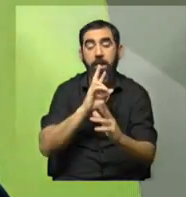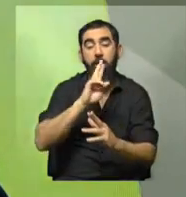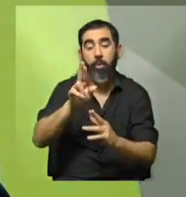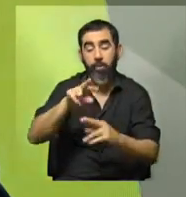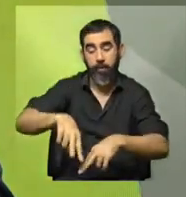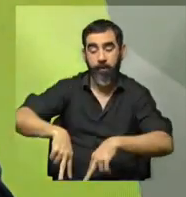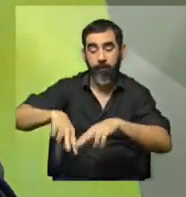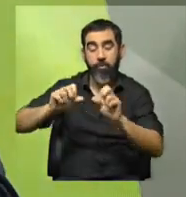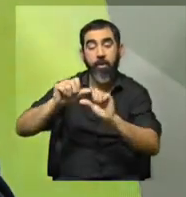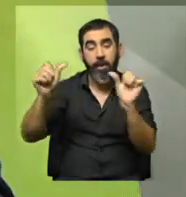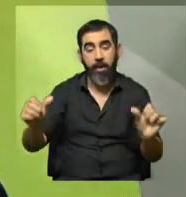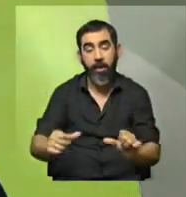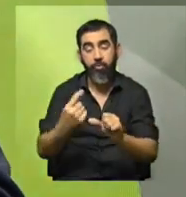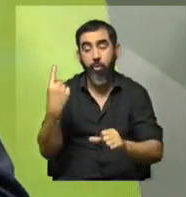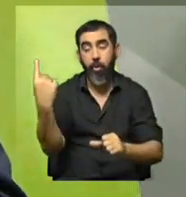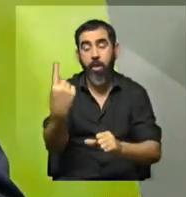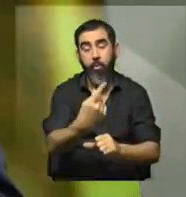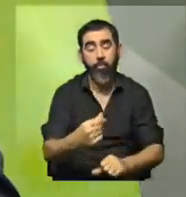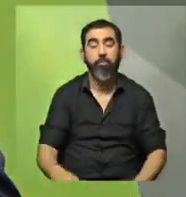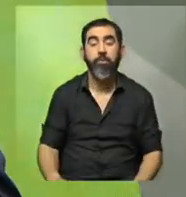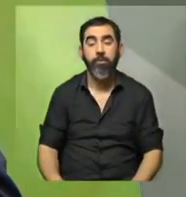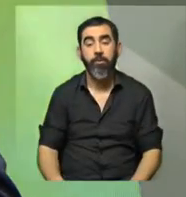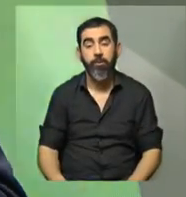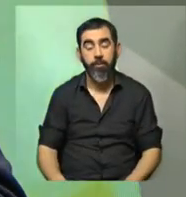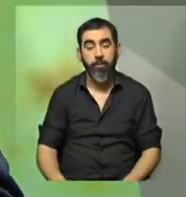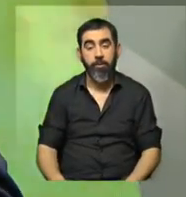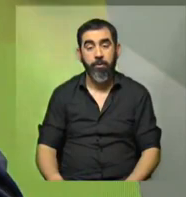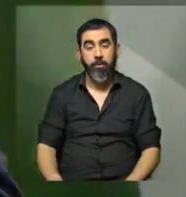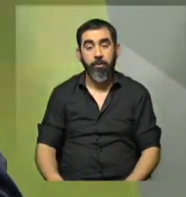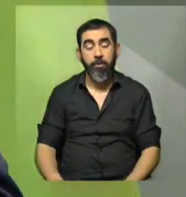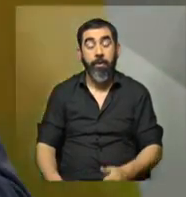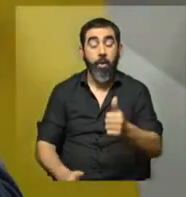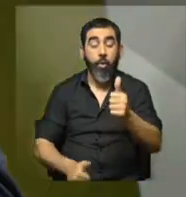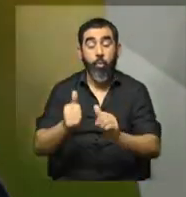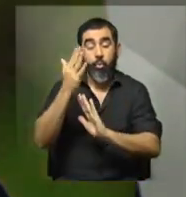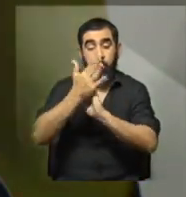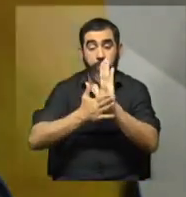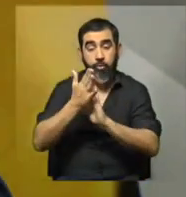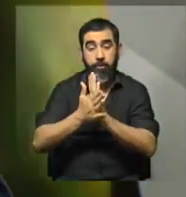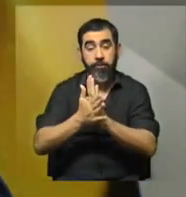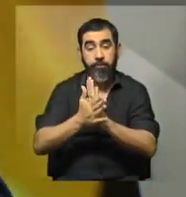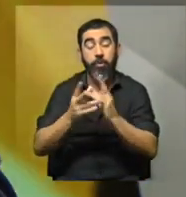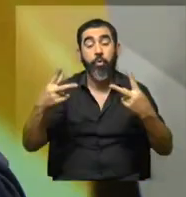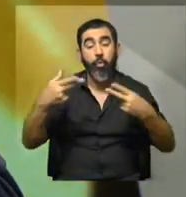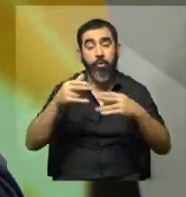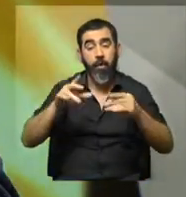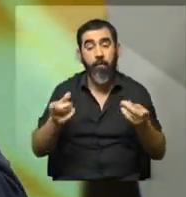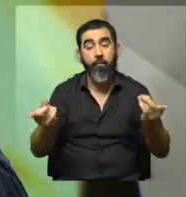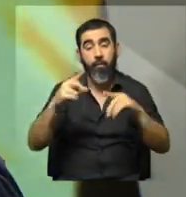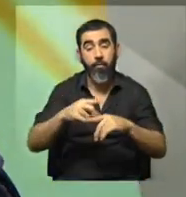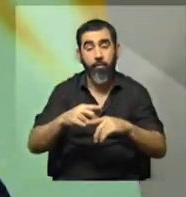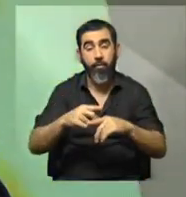resultado del trabajo tanto en monocristal como en jardines de cristales de este Concurso Nacional de Crecimiento de Cristales. Nueva pausa, a la